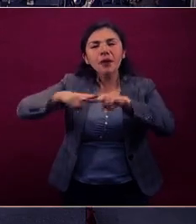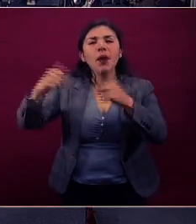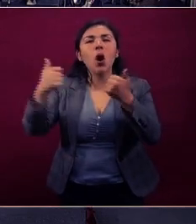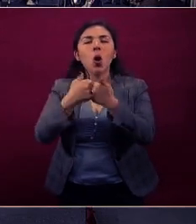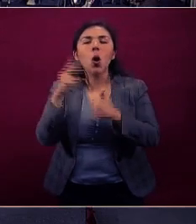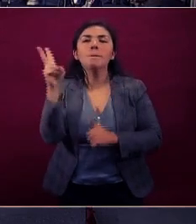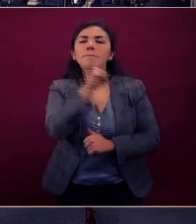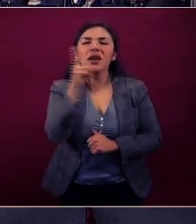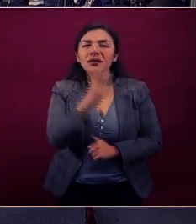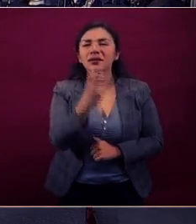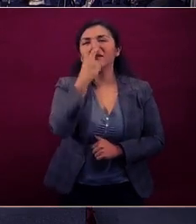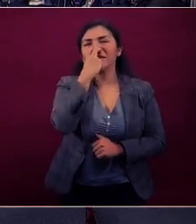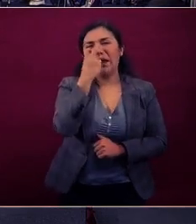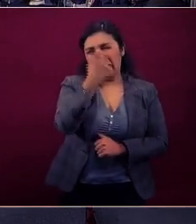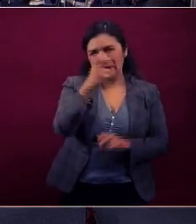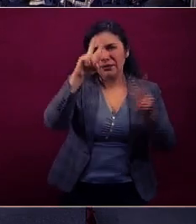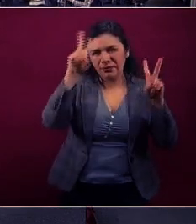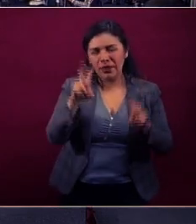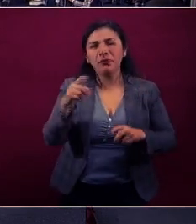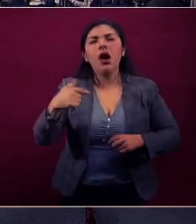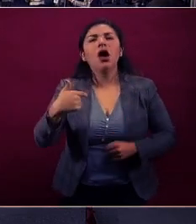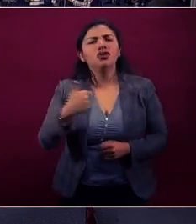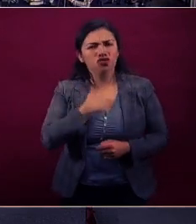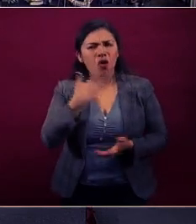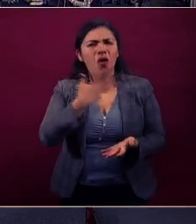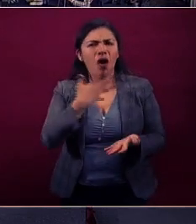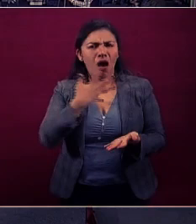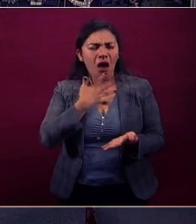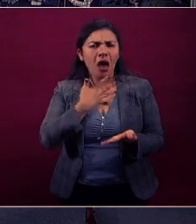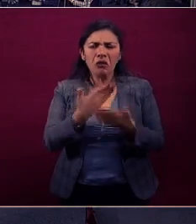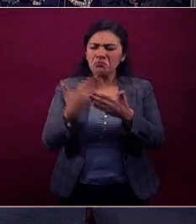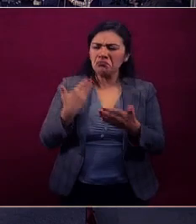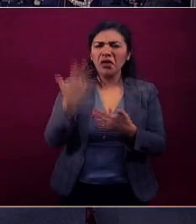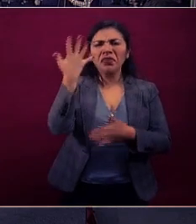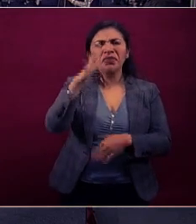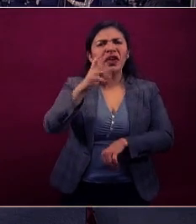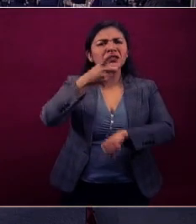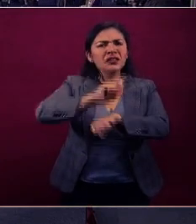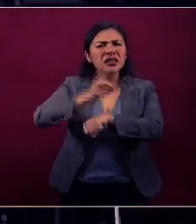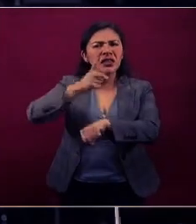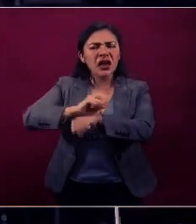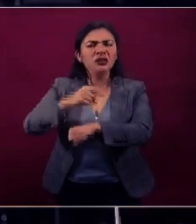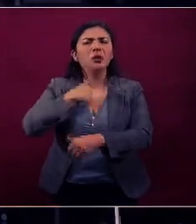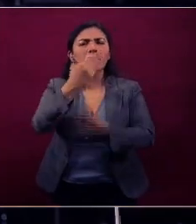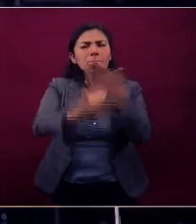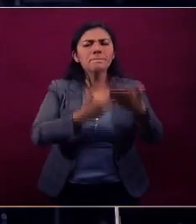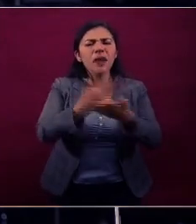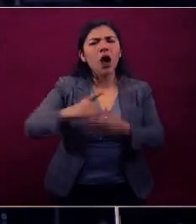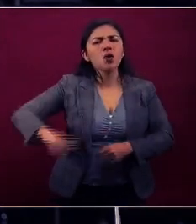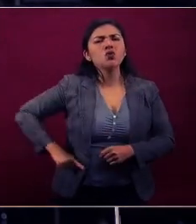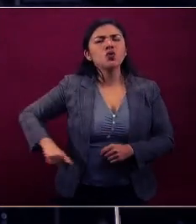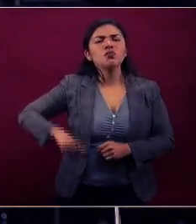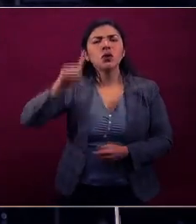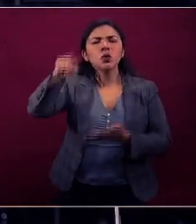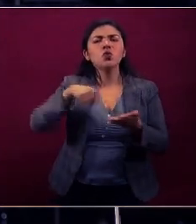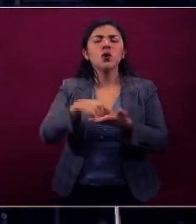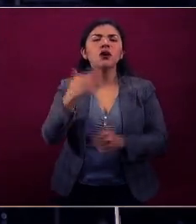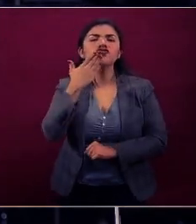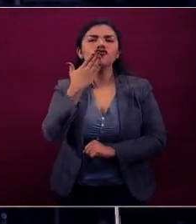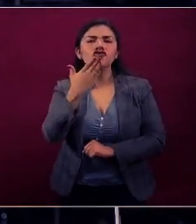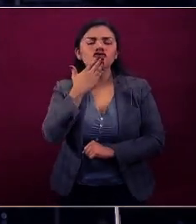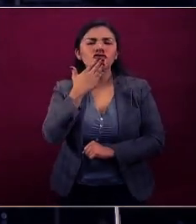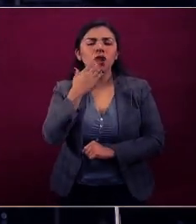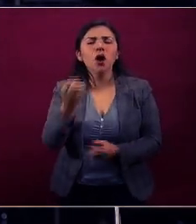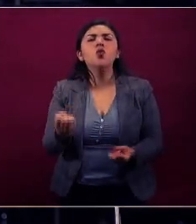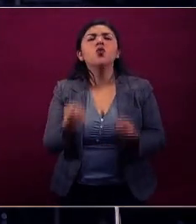y con esos, tengo más o menos unos 10 días solicitando al gobierno de Sonora